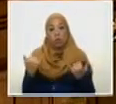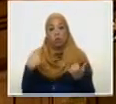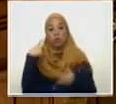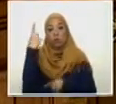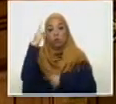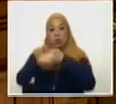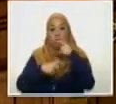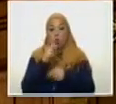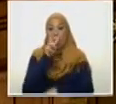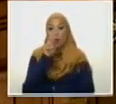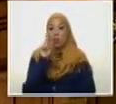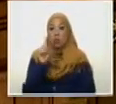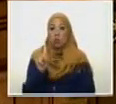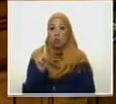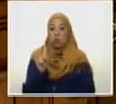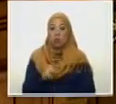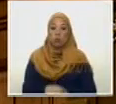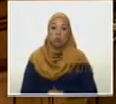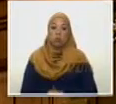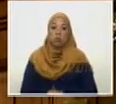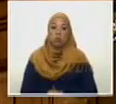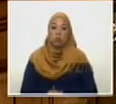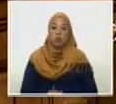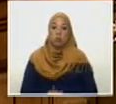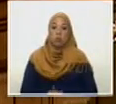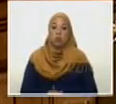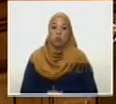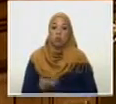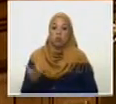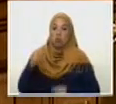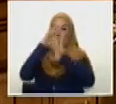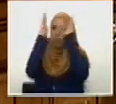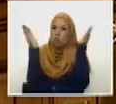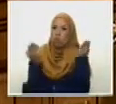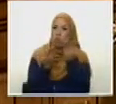siglo XXI, en un mundo